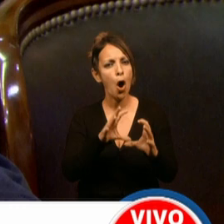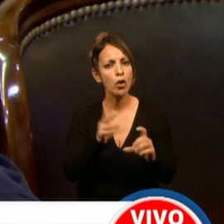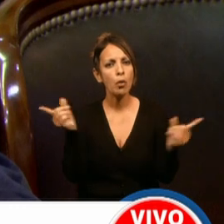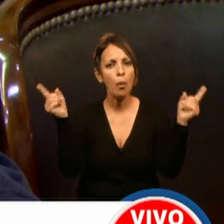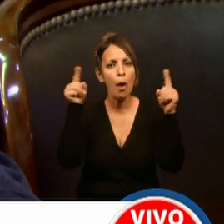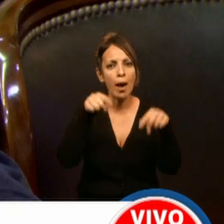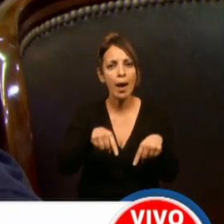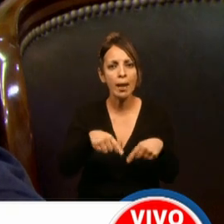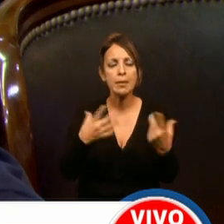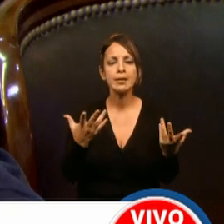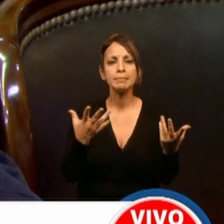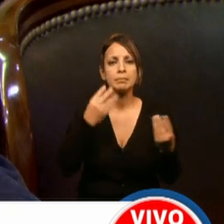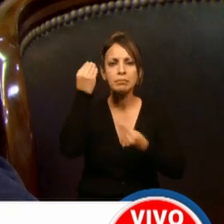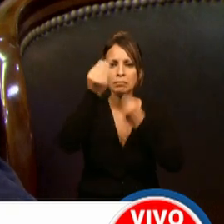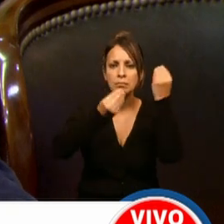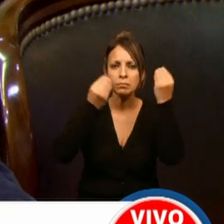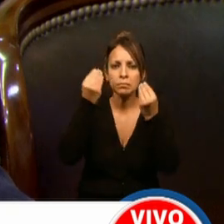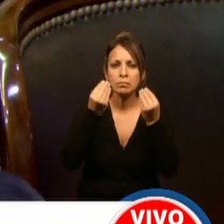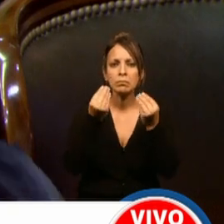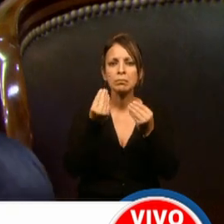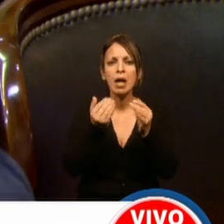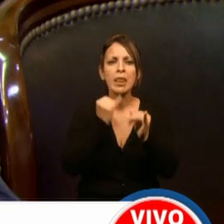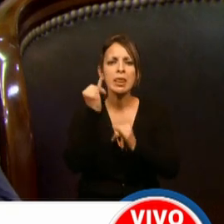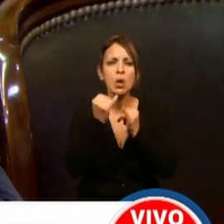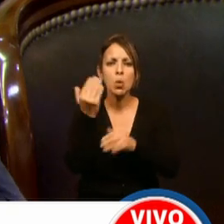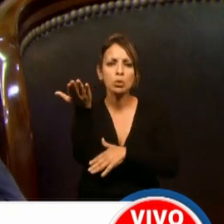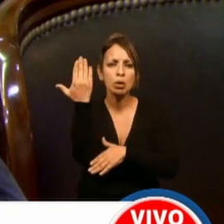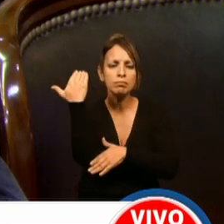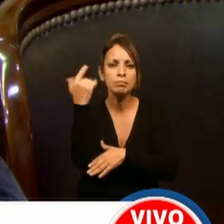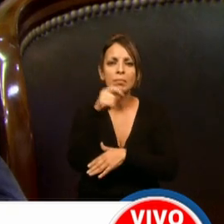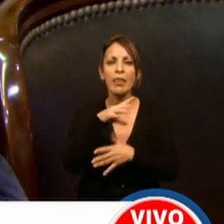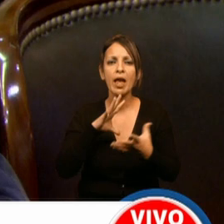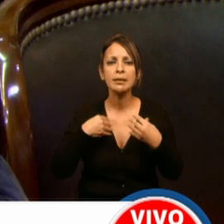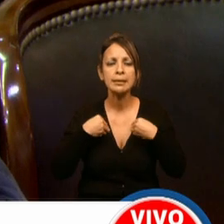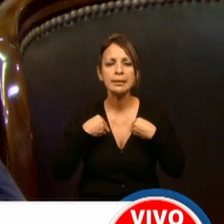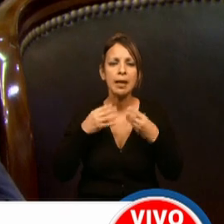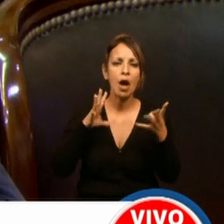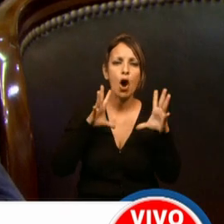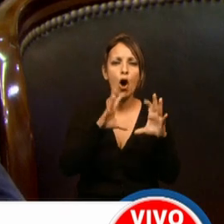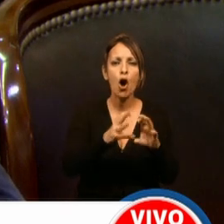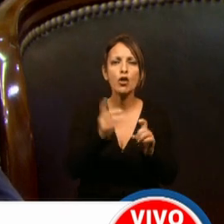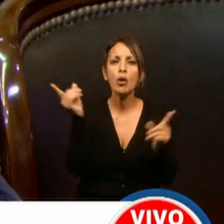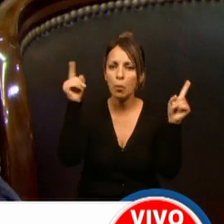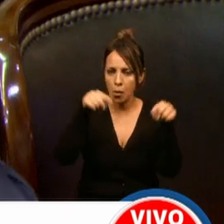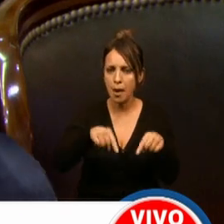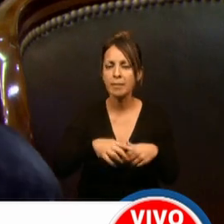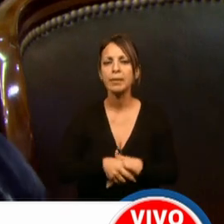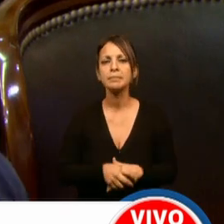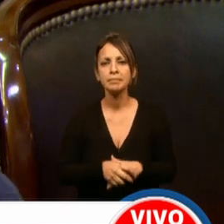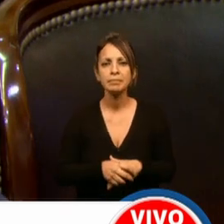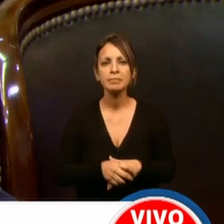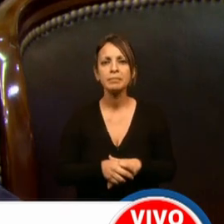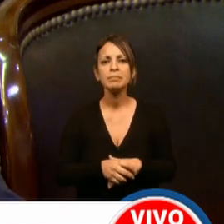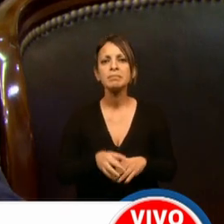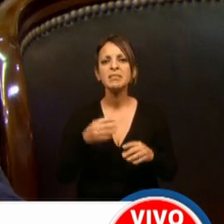preocupa ese discurso del odio vuelve transformado no ese discurso del